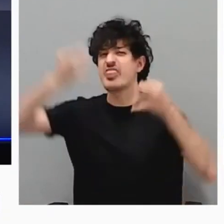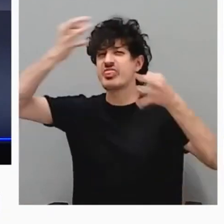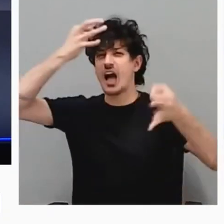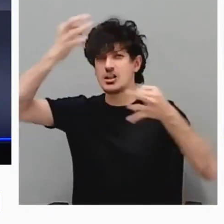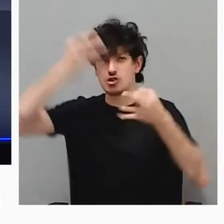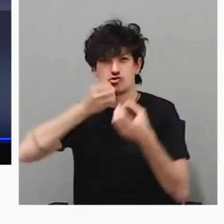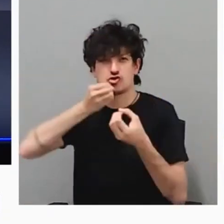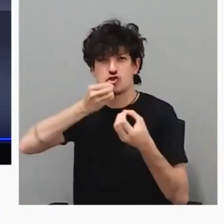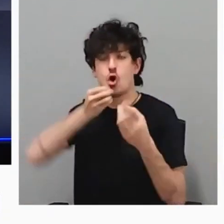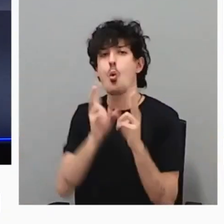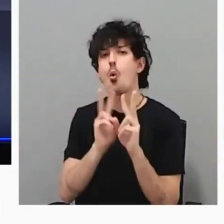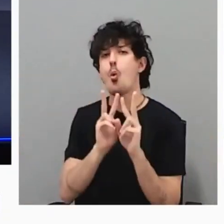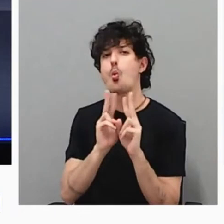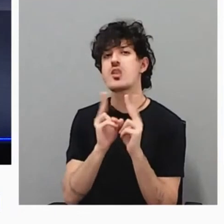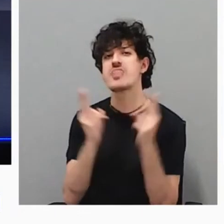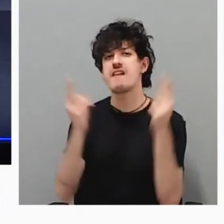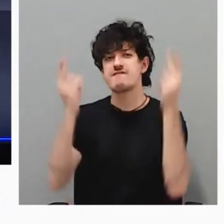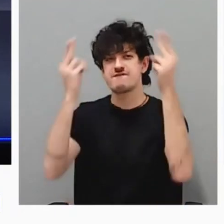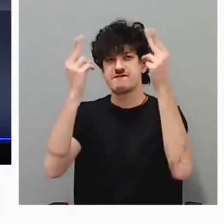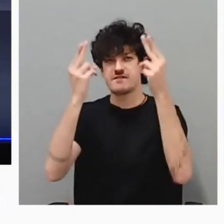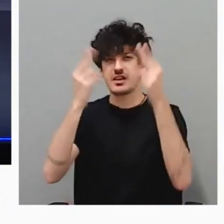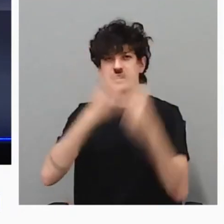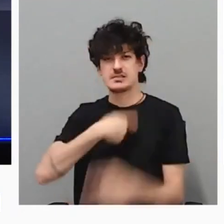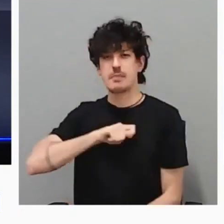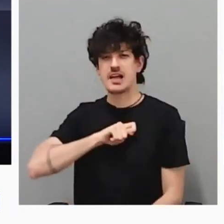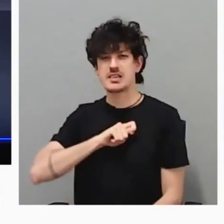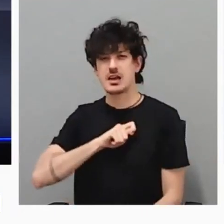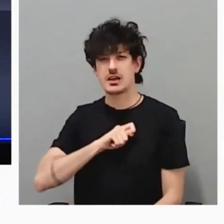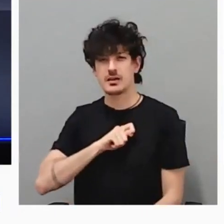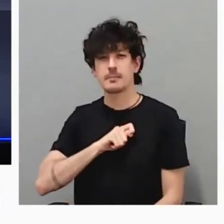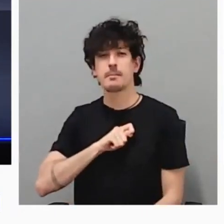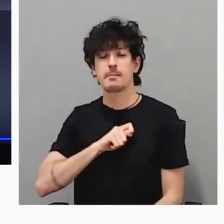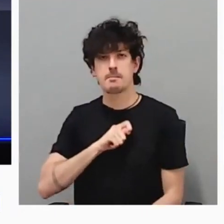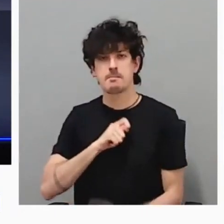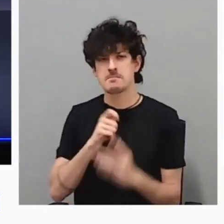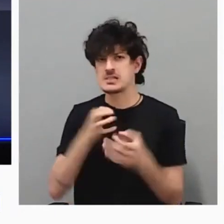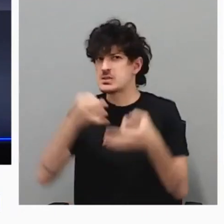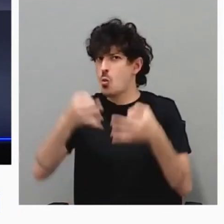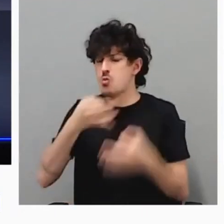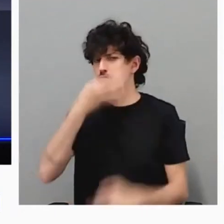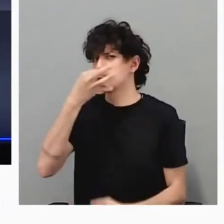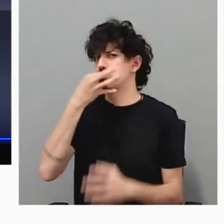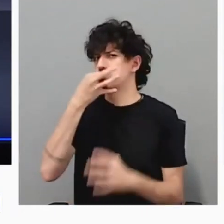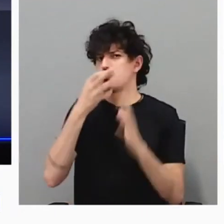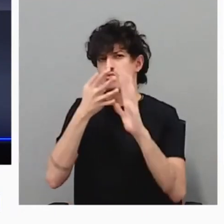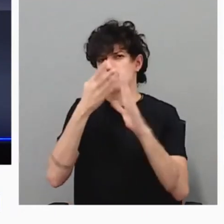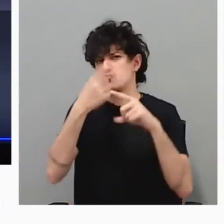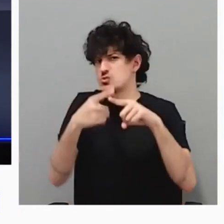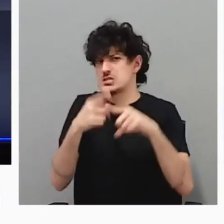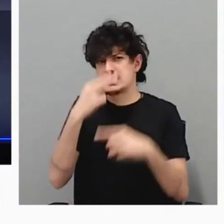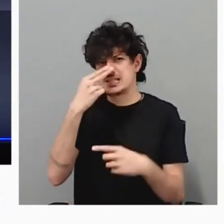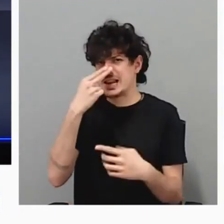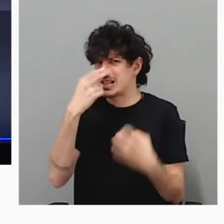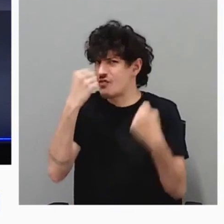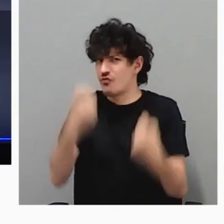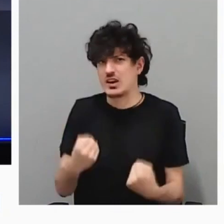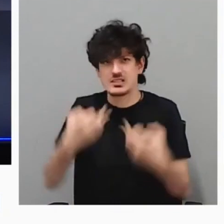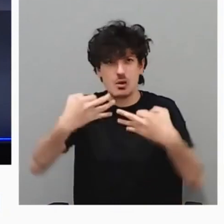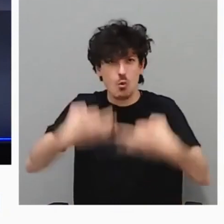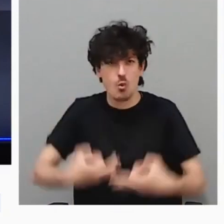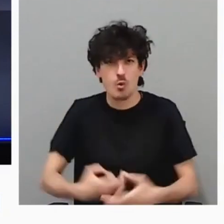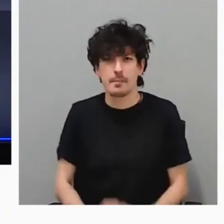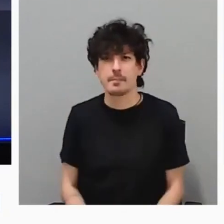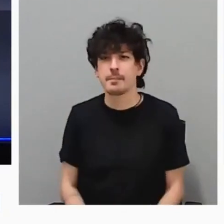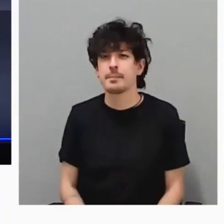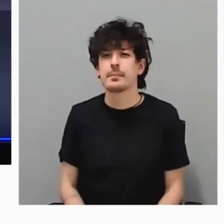España. Y nos va a hablar de cosas súper interesantes, seguro. Muchas gracias, Luis. Nada, muchas